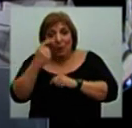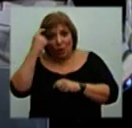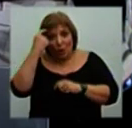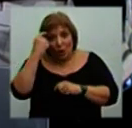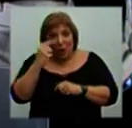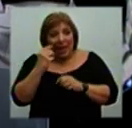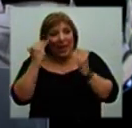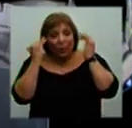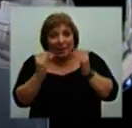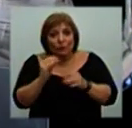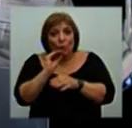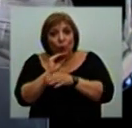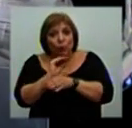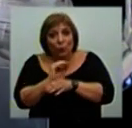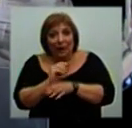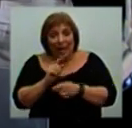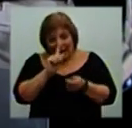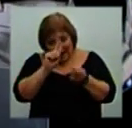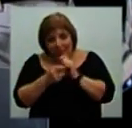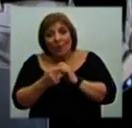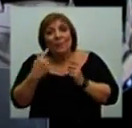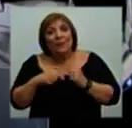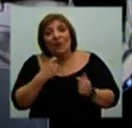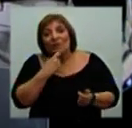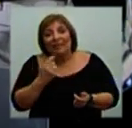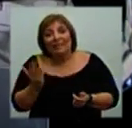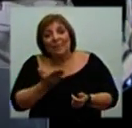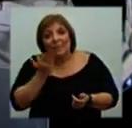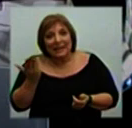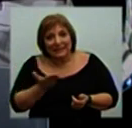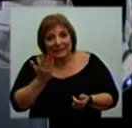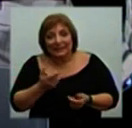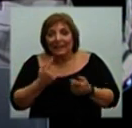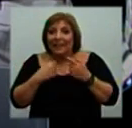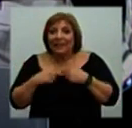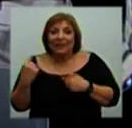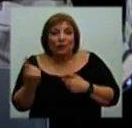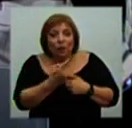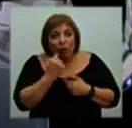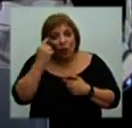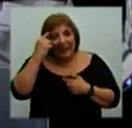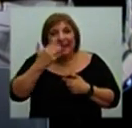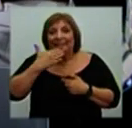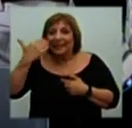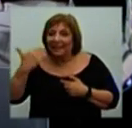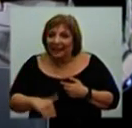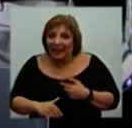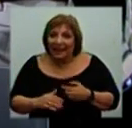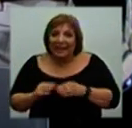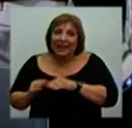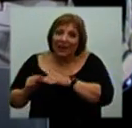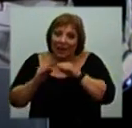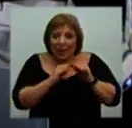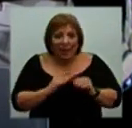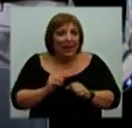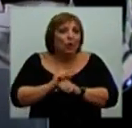en el tránsito pero que no es suficiente en este hay que tener un idioma común y un lenguaje entendible es decir no es